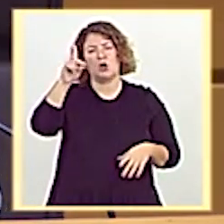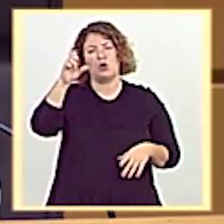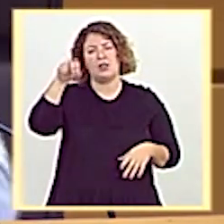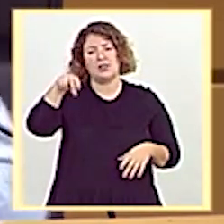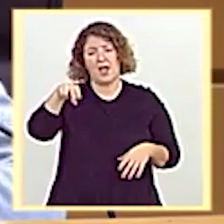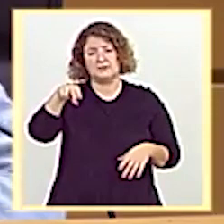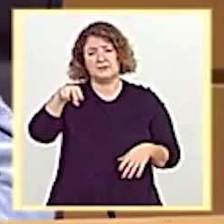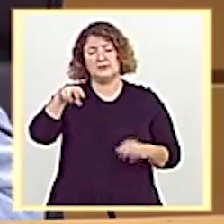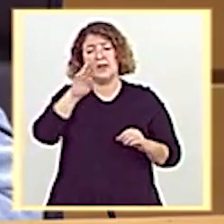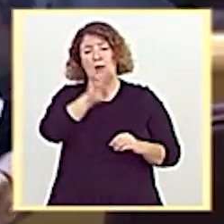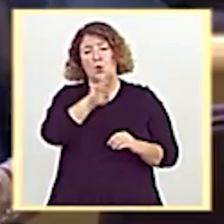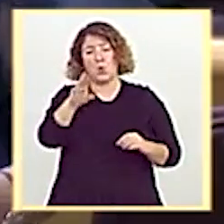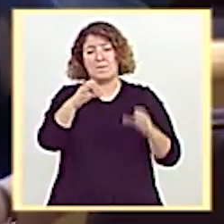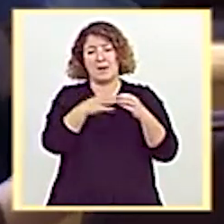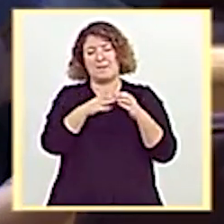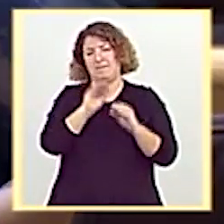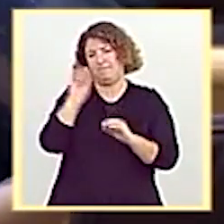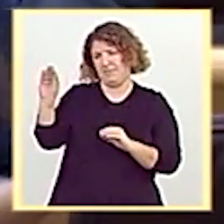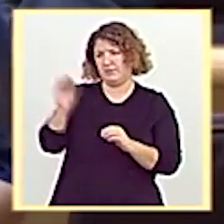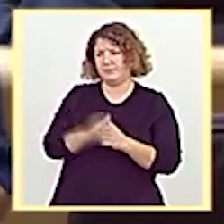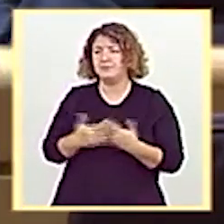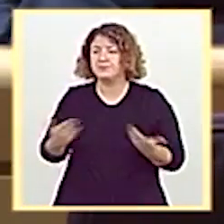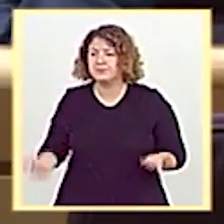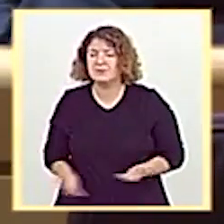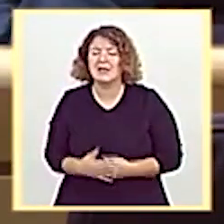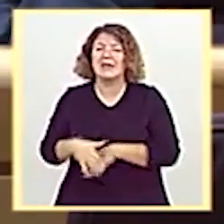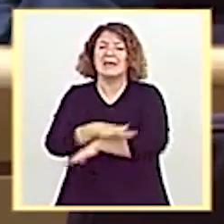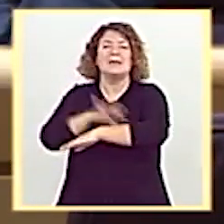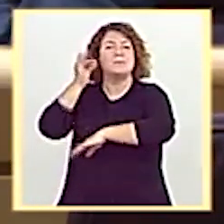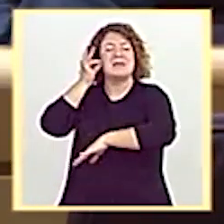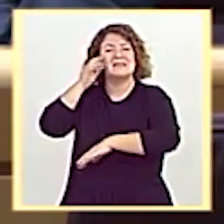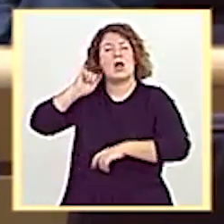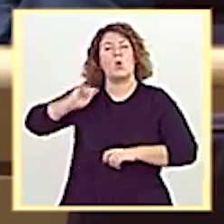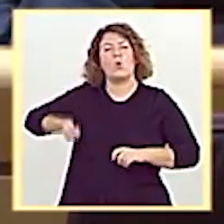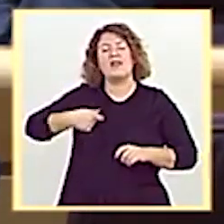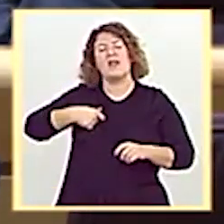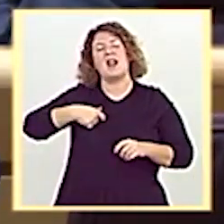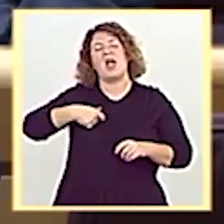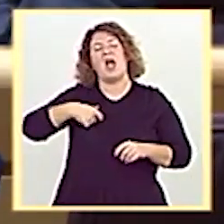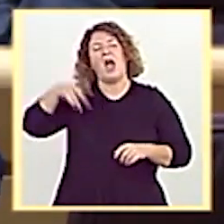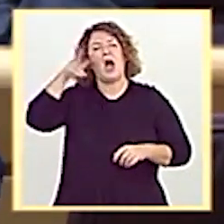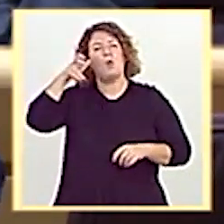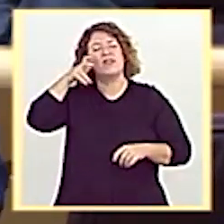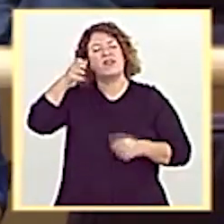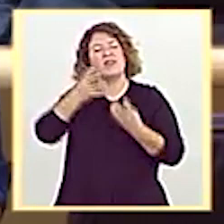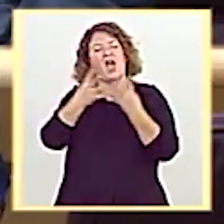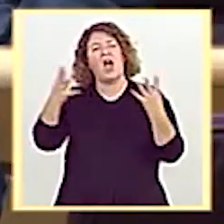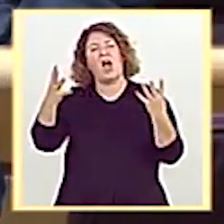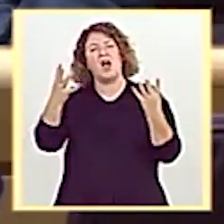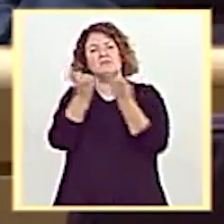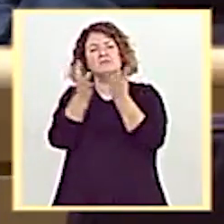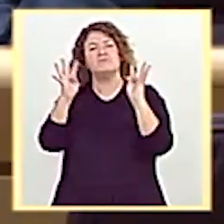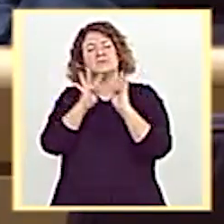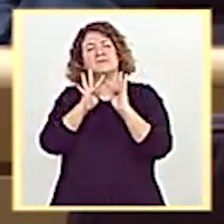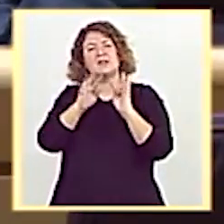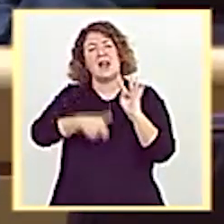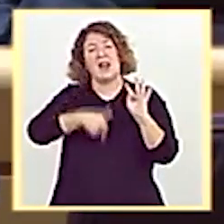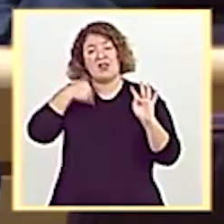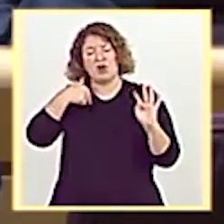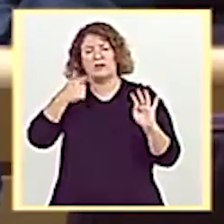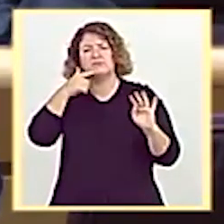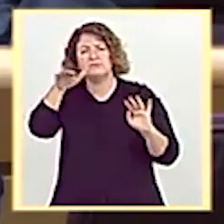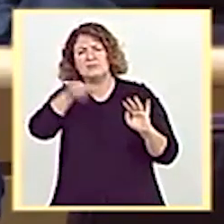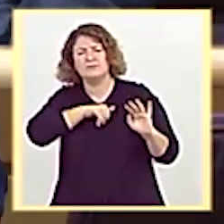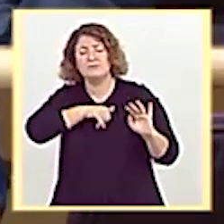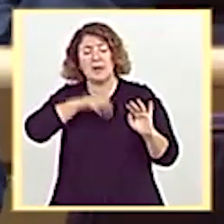Popular. Gracias, presidenta. Señora ministra, el juez de la Audiencia Nacional ha pedido al Tribunal Supremo que investigue a Pablo Iglesias